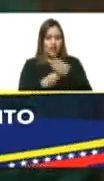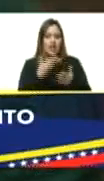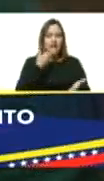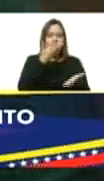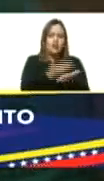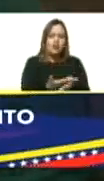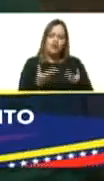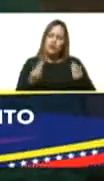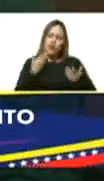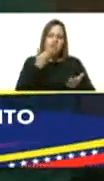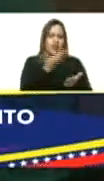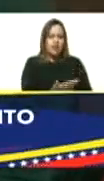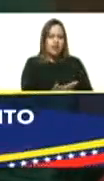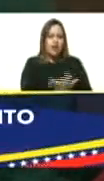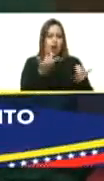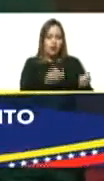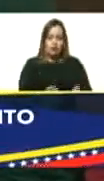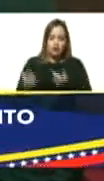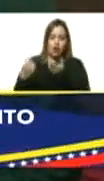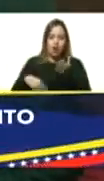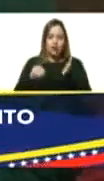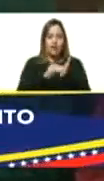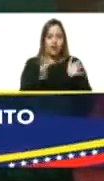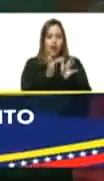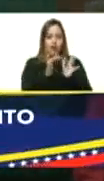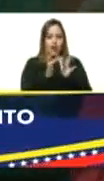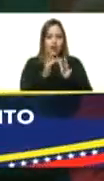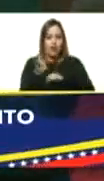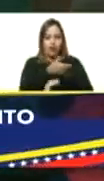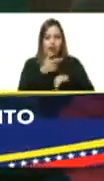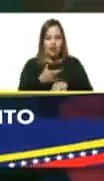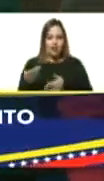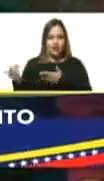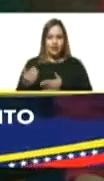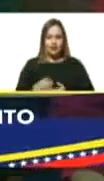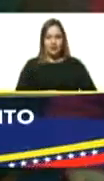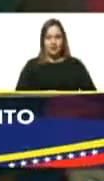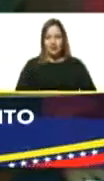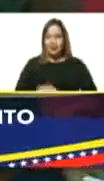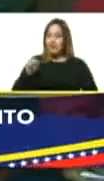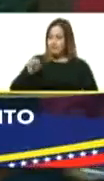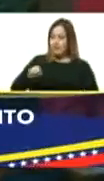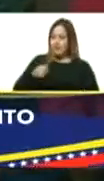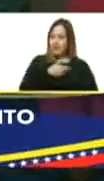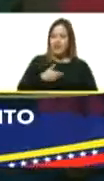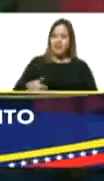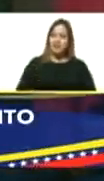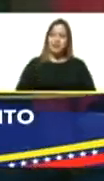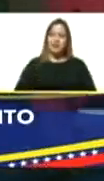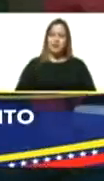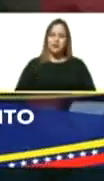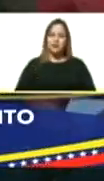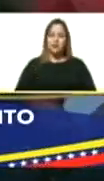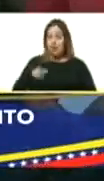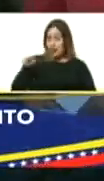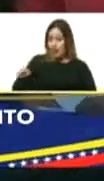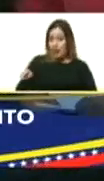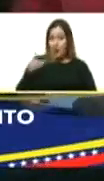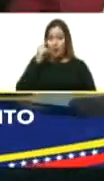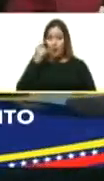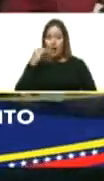Agradecido, muchas gracias, y le damos el pase nuevamente a nuestro gobernador Víctor Clark. Bueno, presidente, aquí José es un gran vocero, como